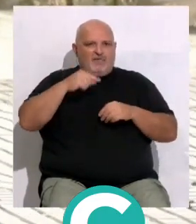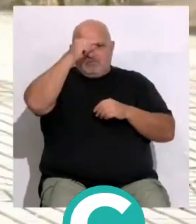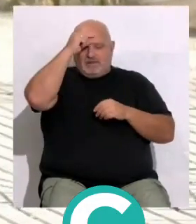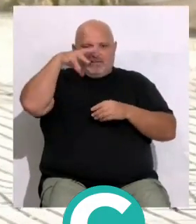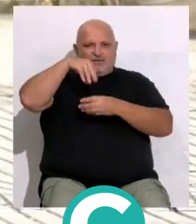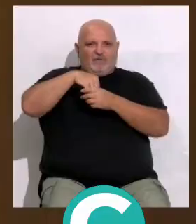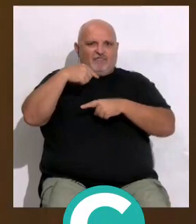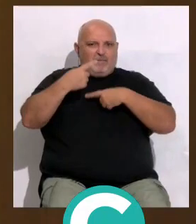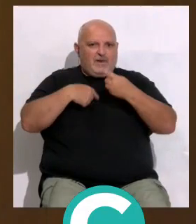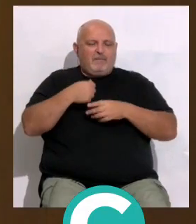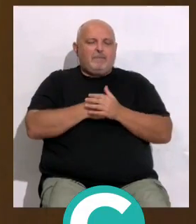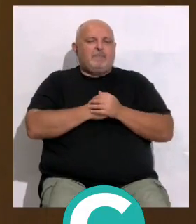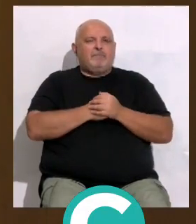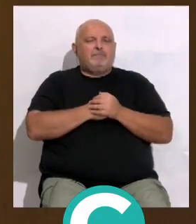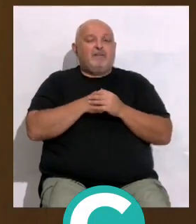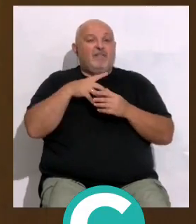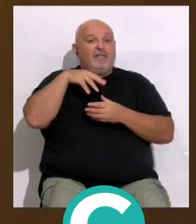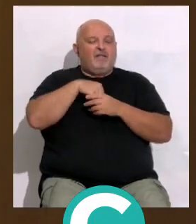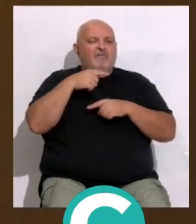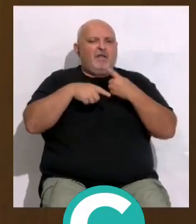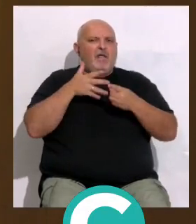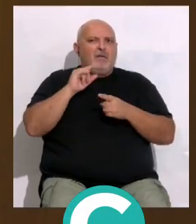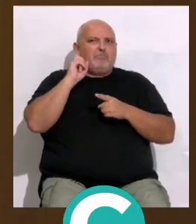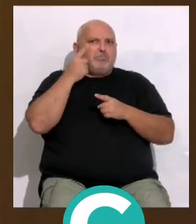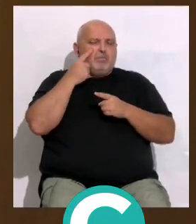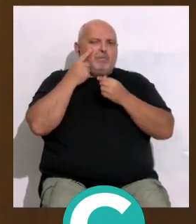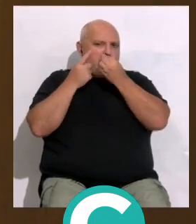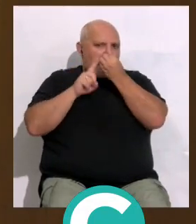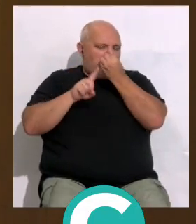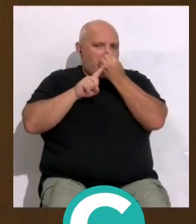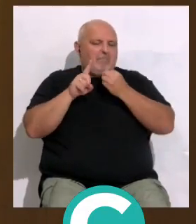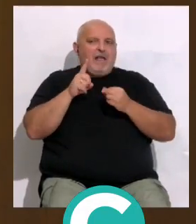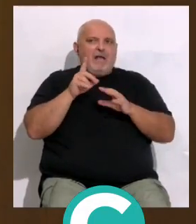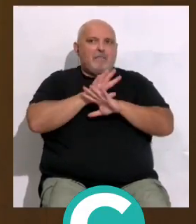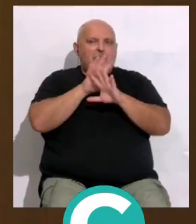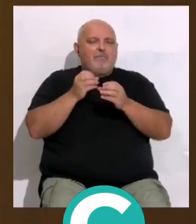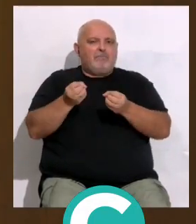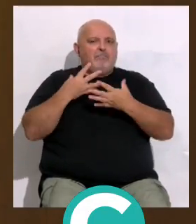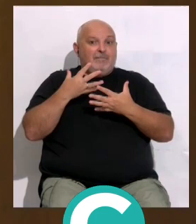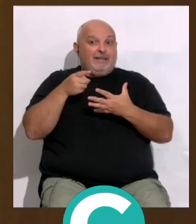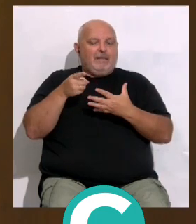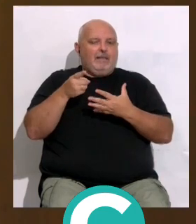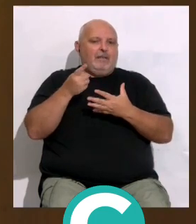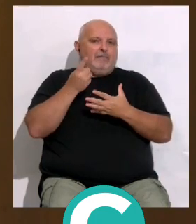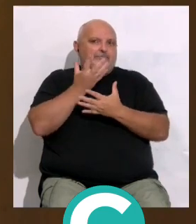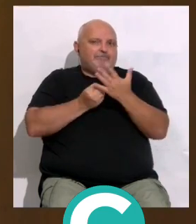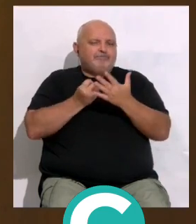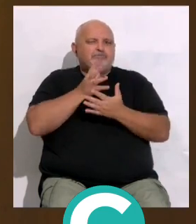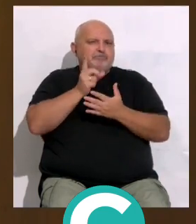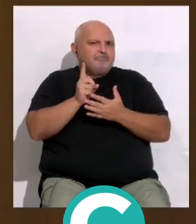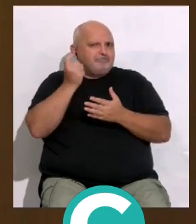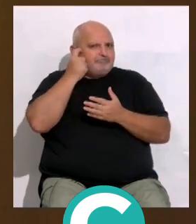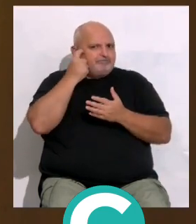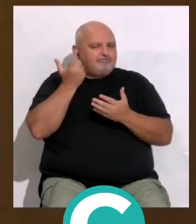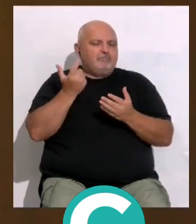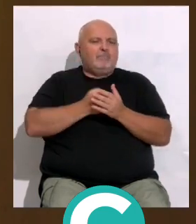familia, que dentro de la familia se pueda detectar que hay un problema aunque no lo comunique la persona, ¿no? Y